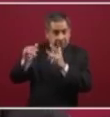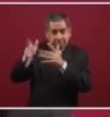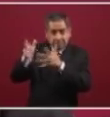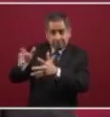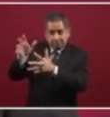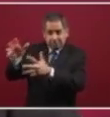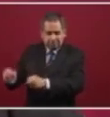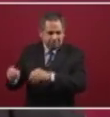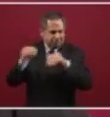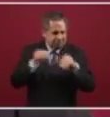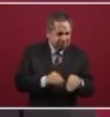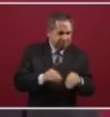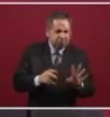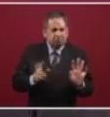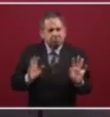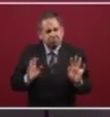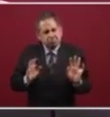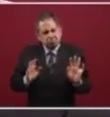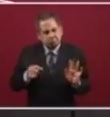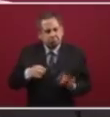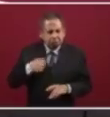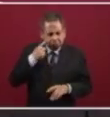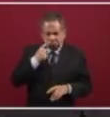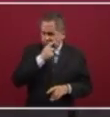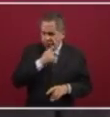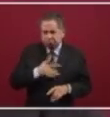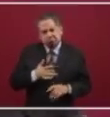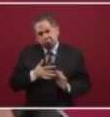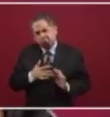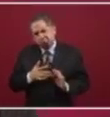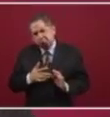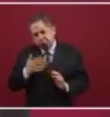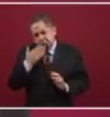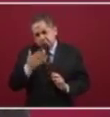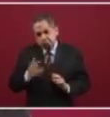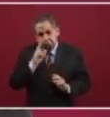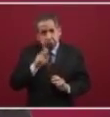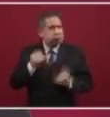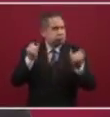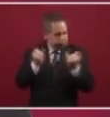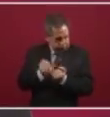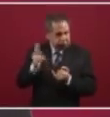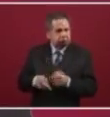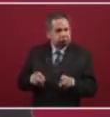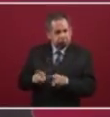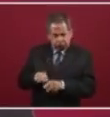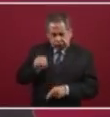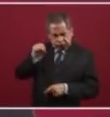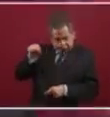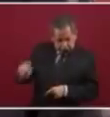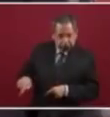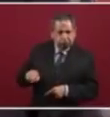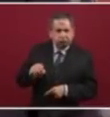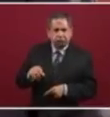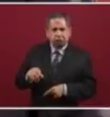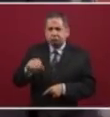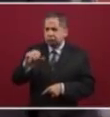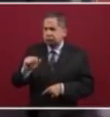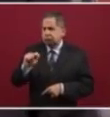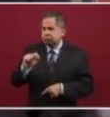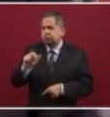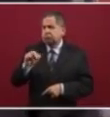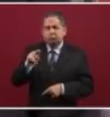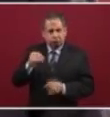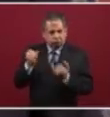yo no lo vería mal, ¿sí? Sería cosa también de traer los restos de Catarino